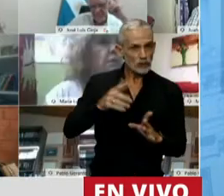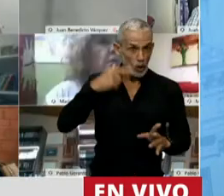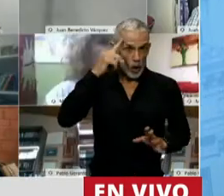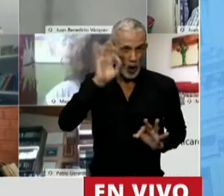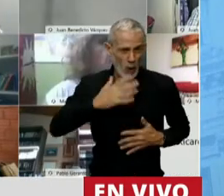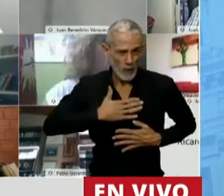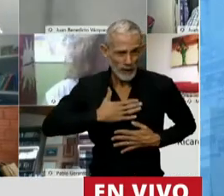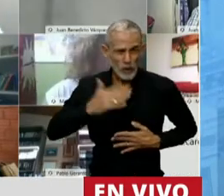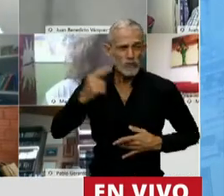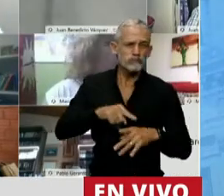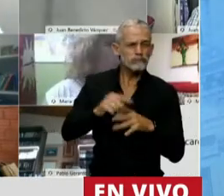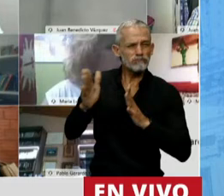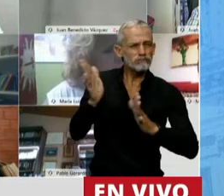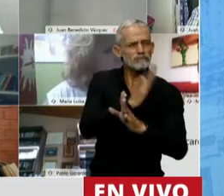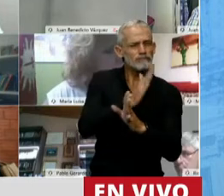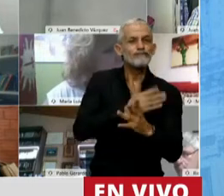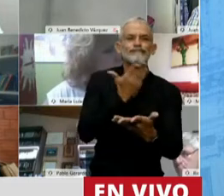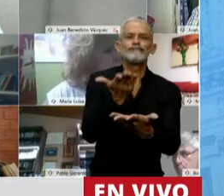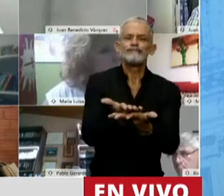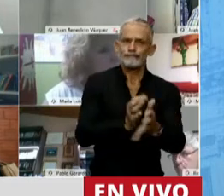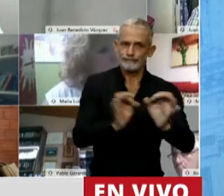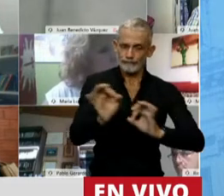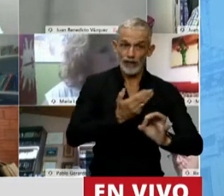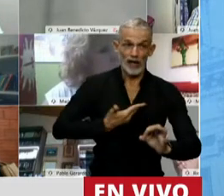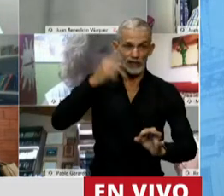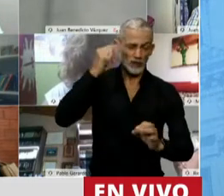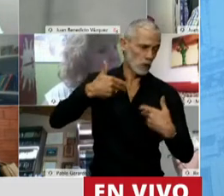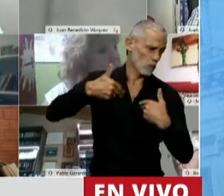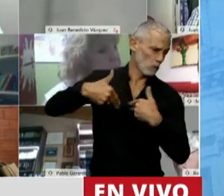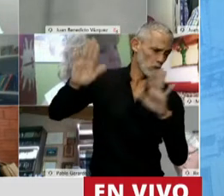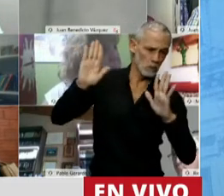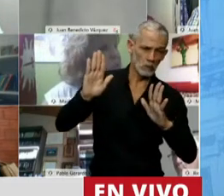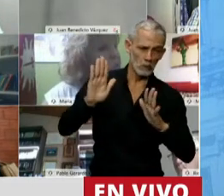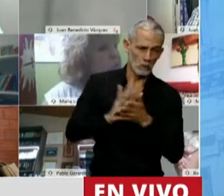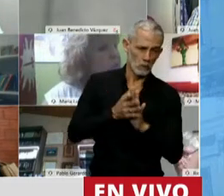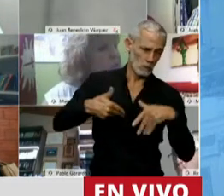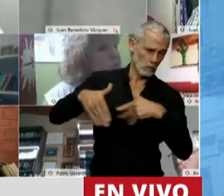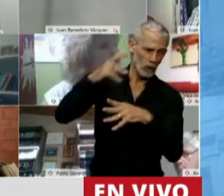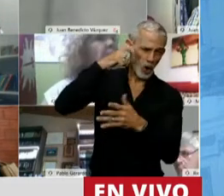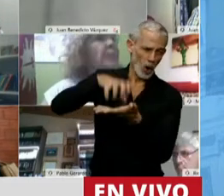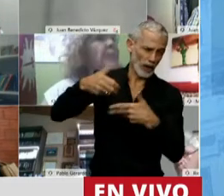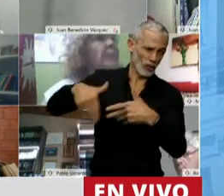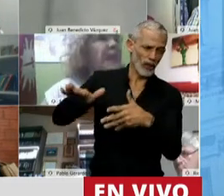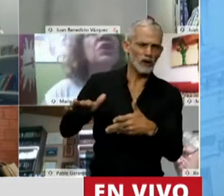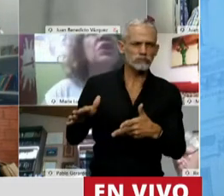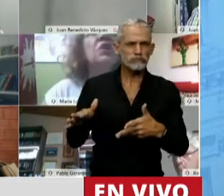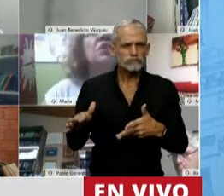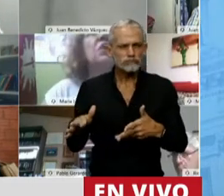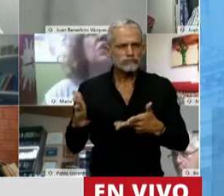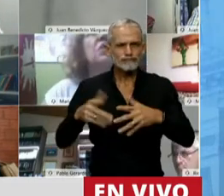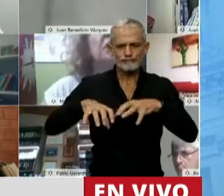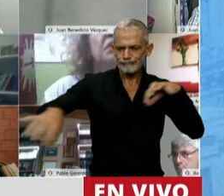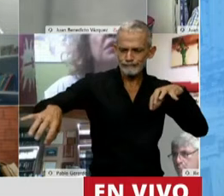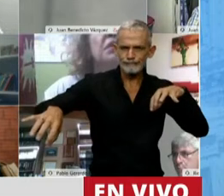opinión, en ese momento se presentó un proyecto y el Estado se desentendió del tema. Y lo peor aún, dejando una enorme